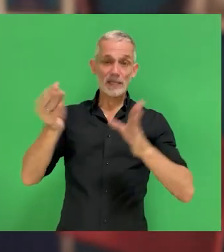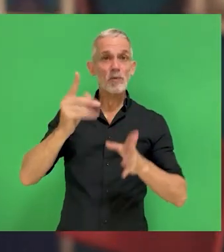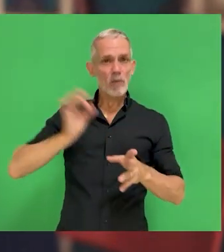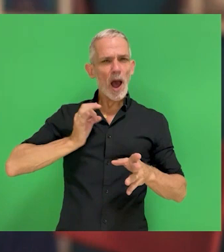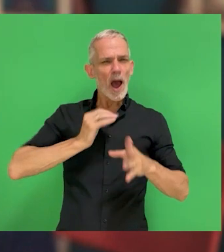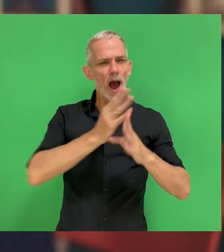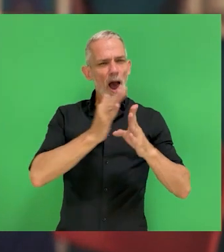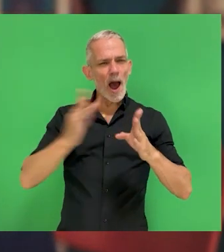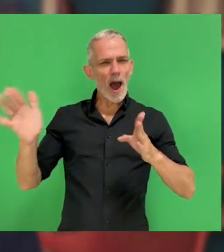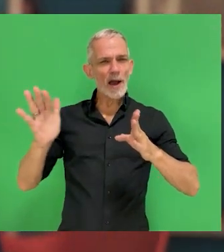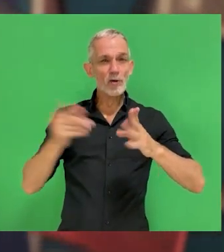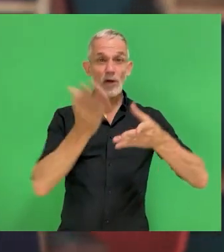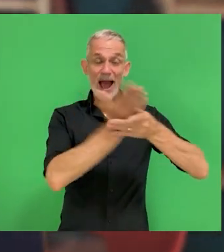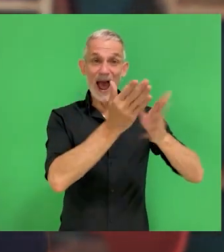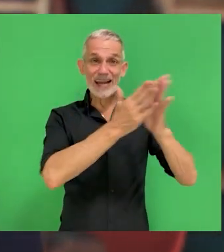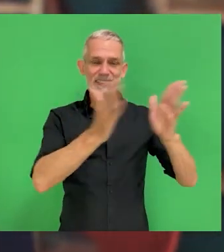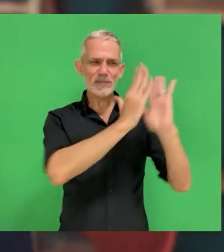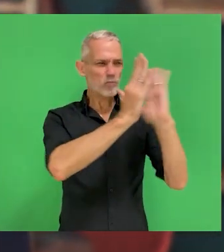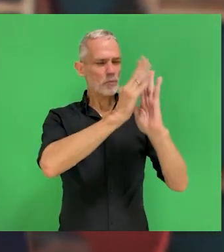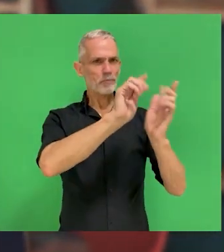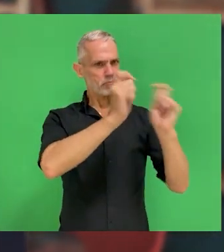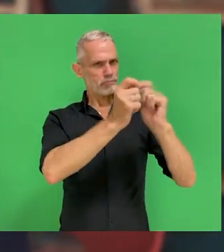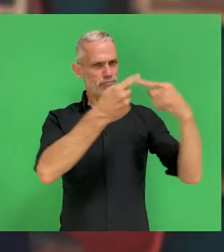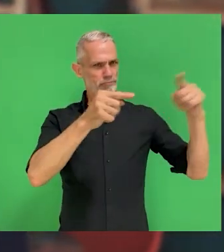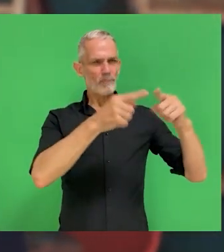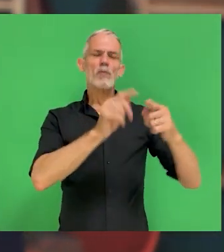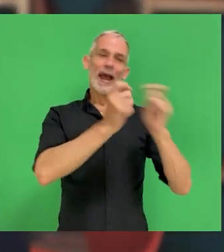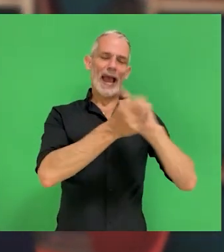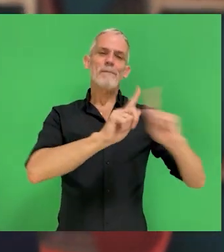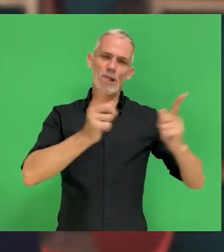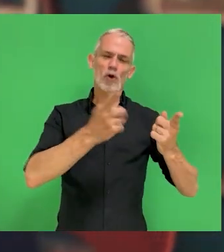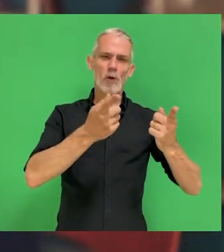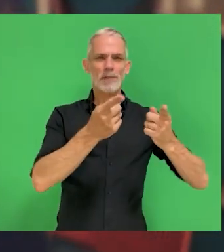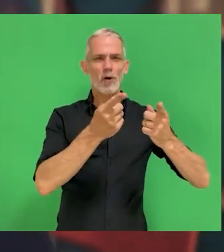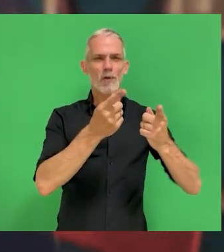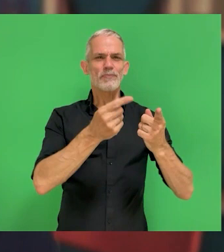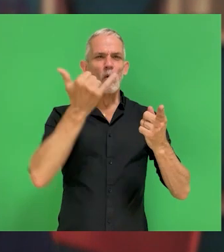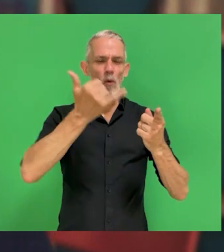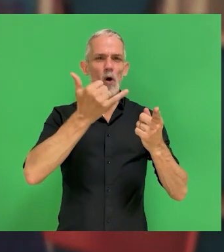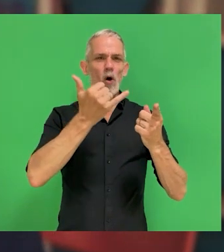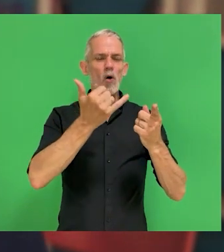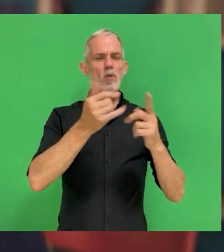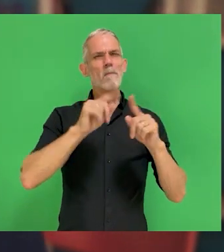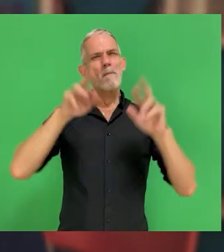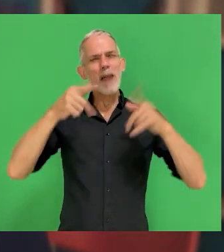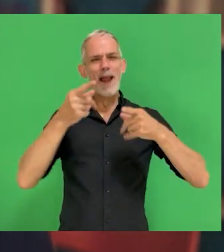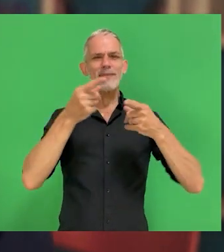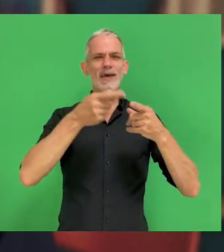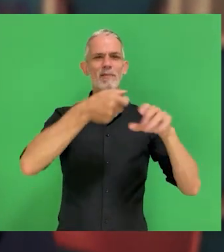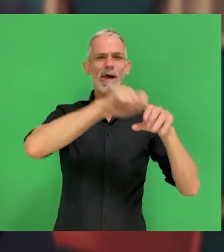años, los archivos cambiaron y no es que cambiaron, sino que hubo una